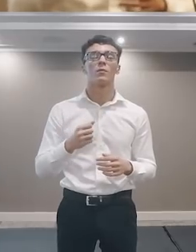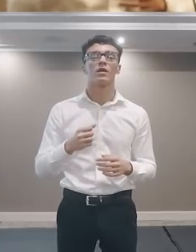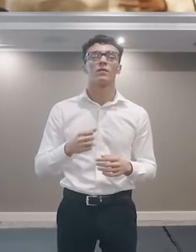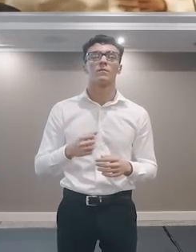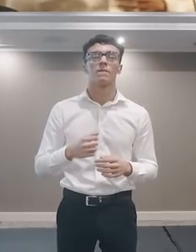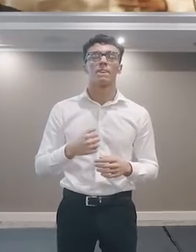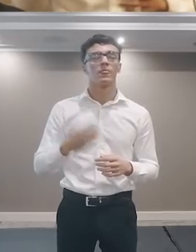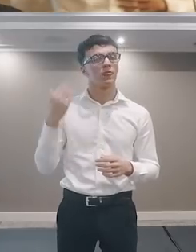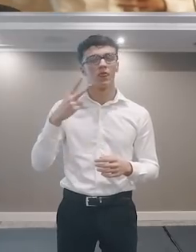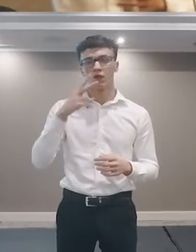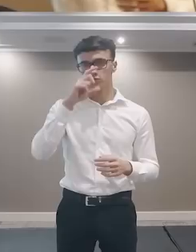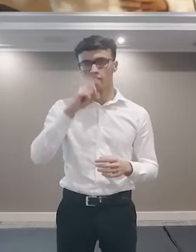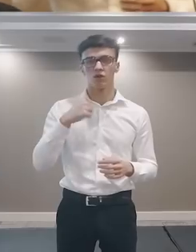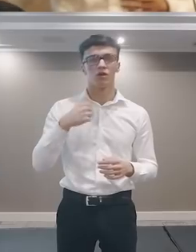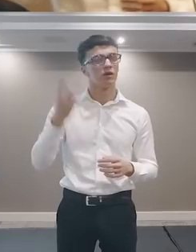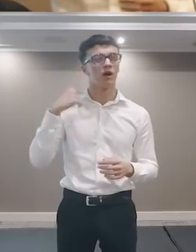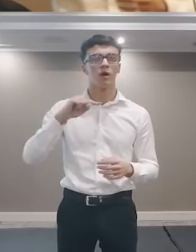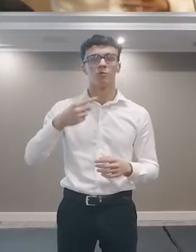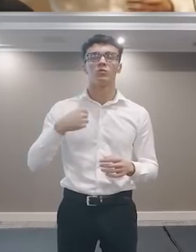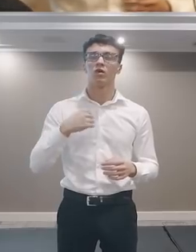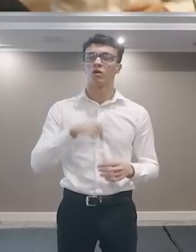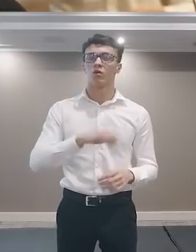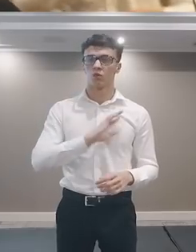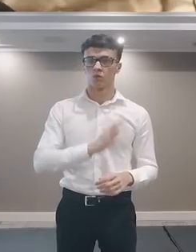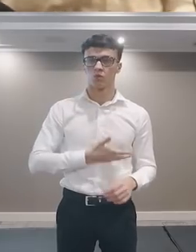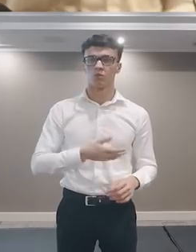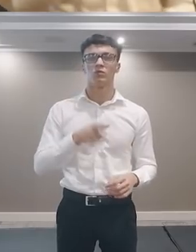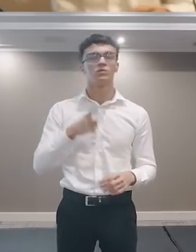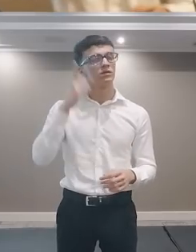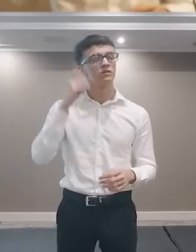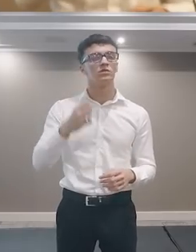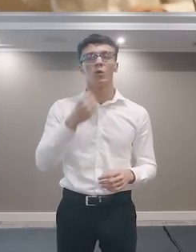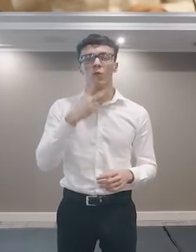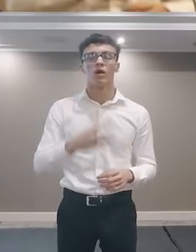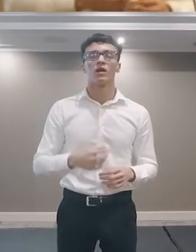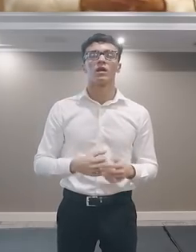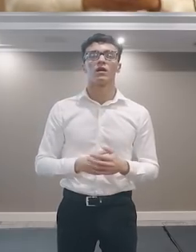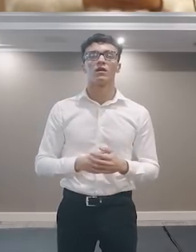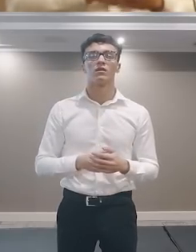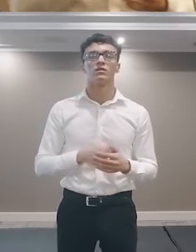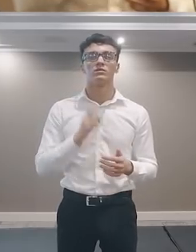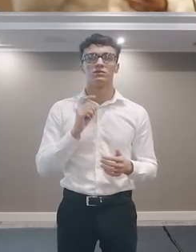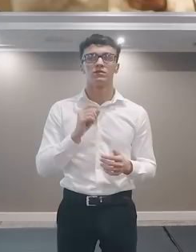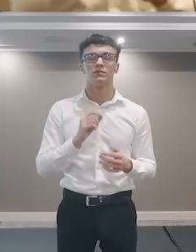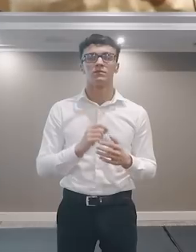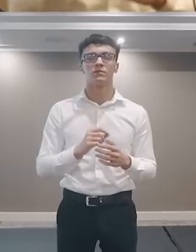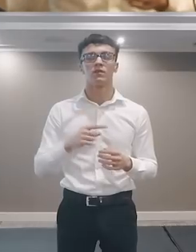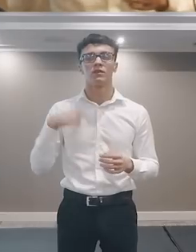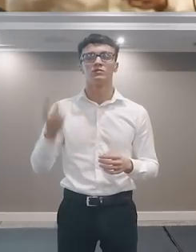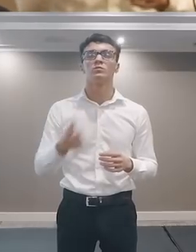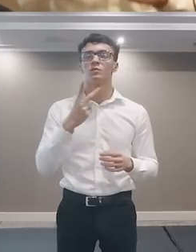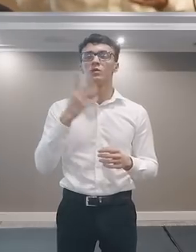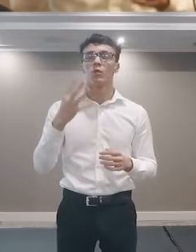yo me apunté al club creéis que fue una buena decisión que después de 24 meses de dos